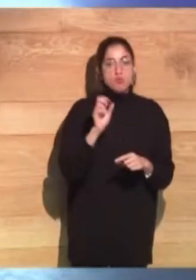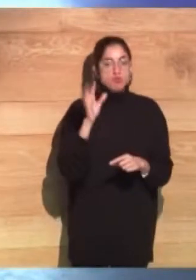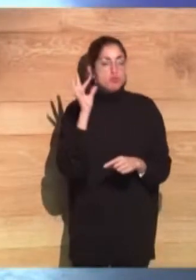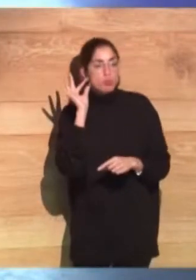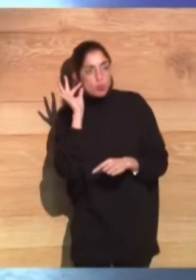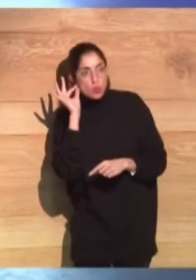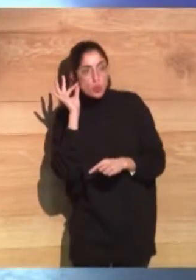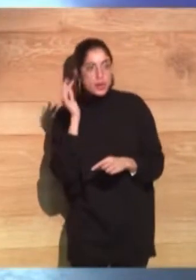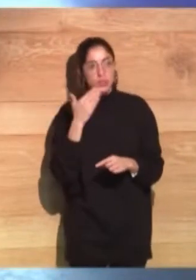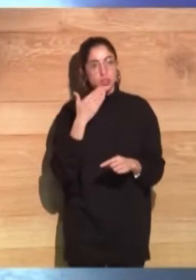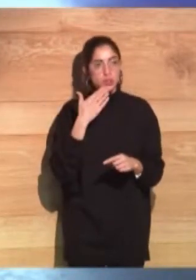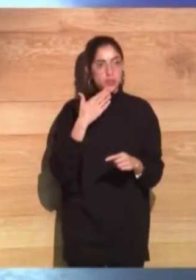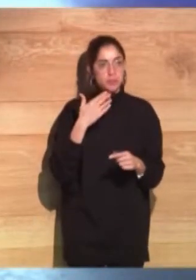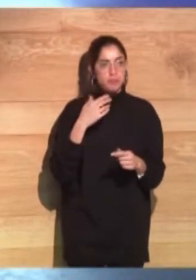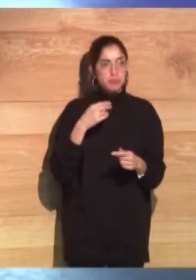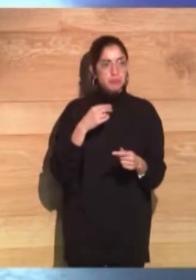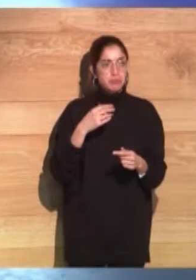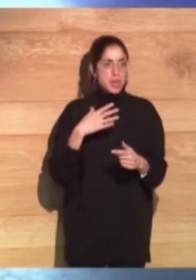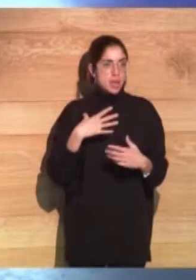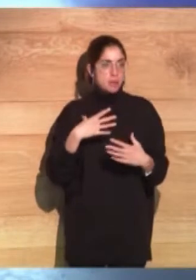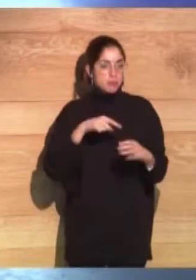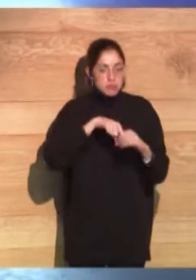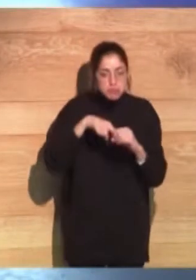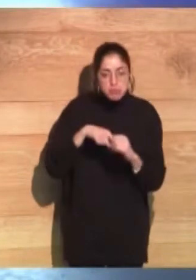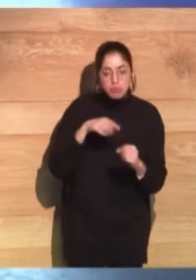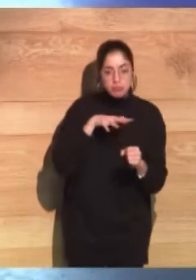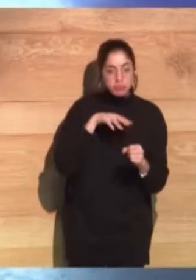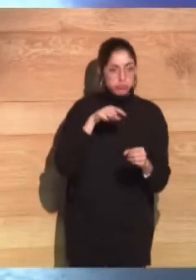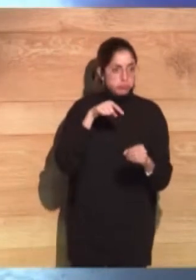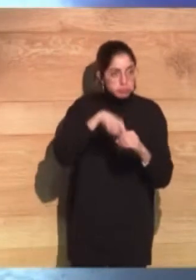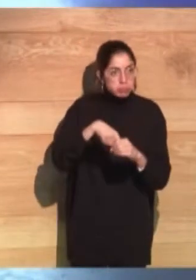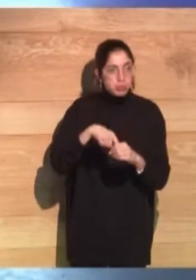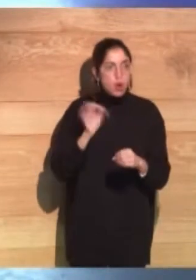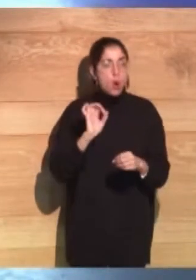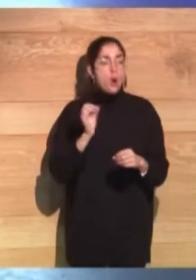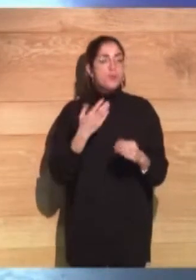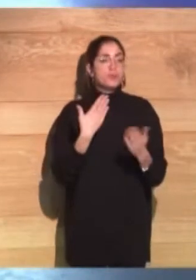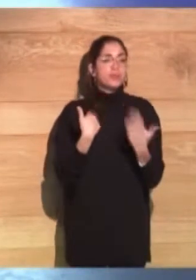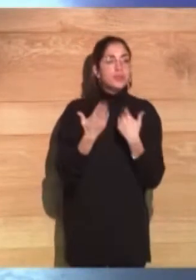se posicionaron, que abrieron diálogos de paz.